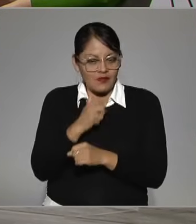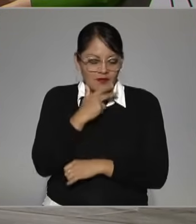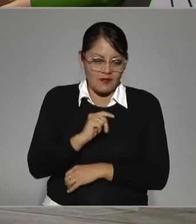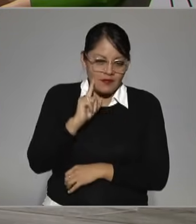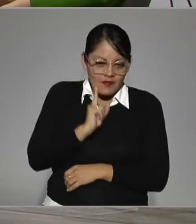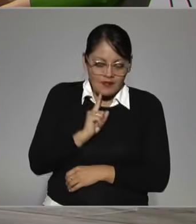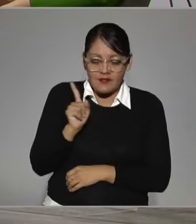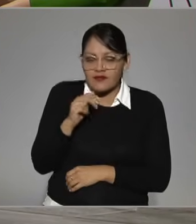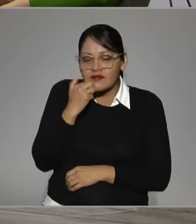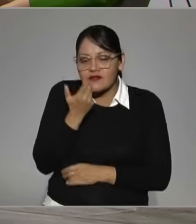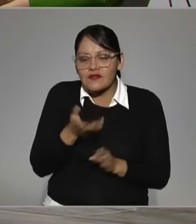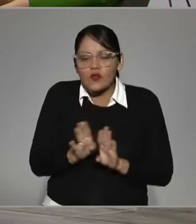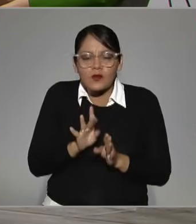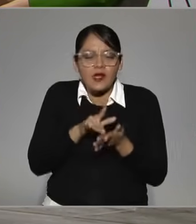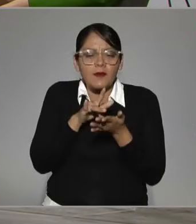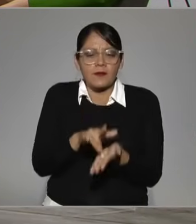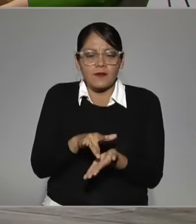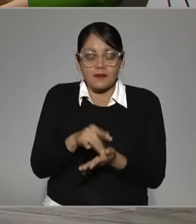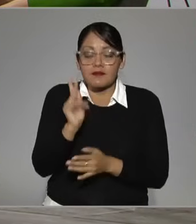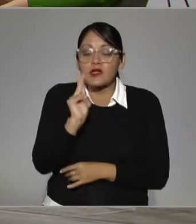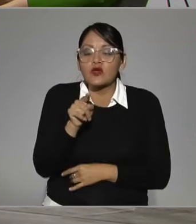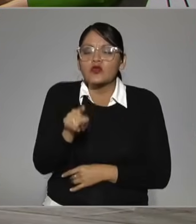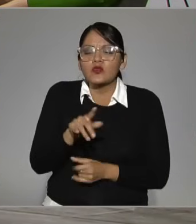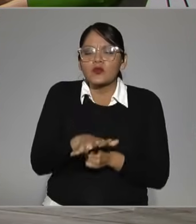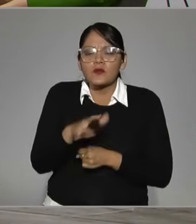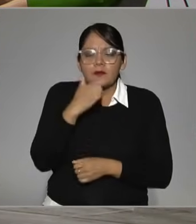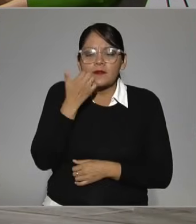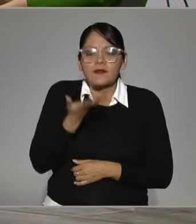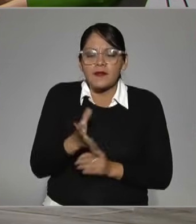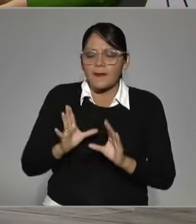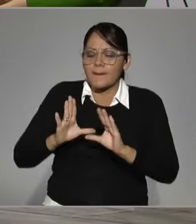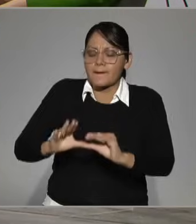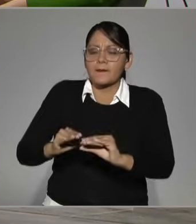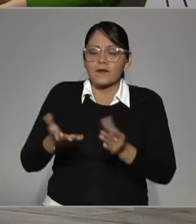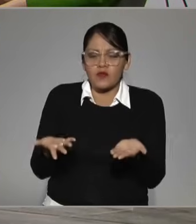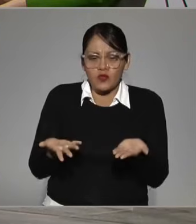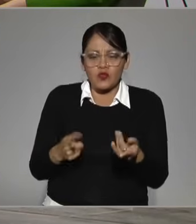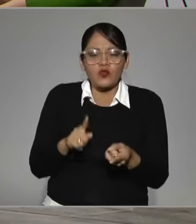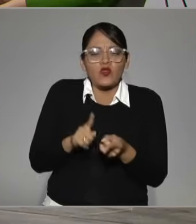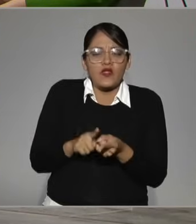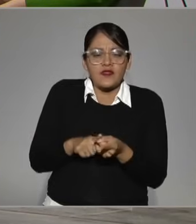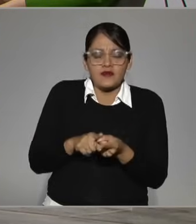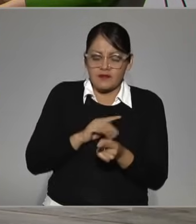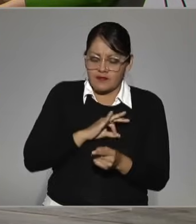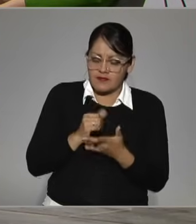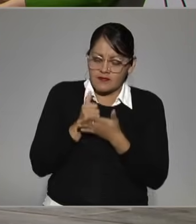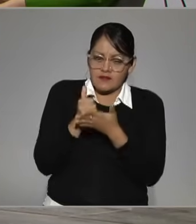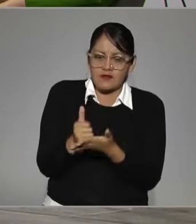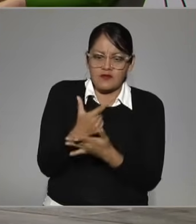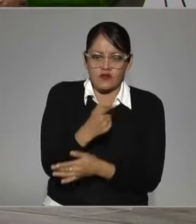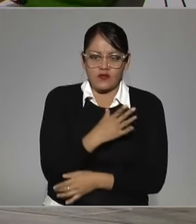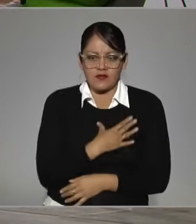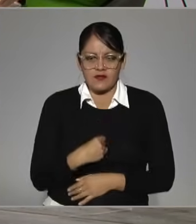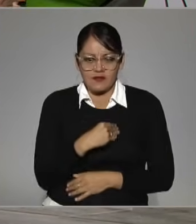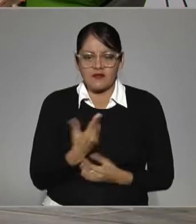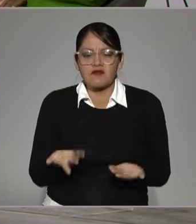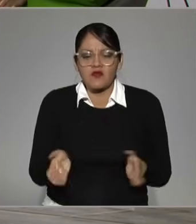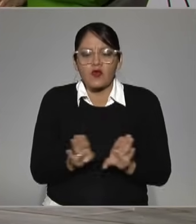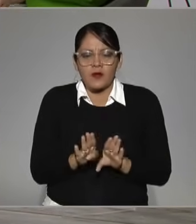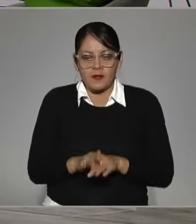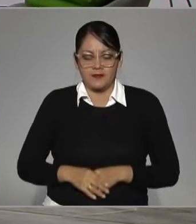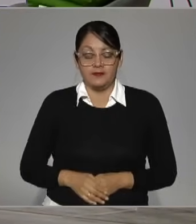quiera decir cómo los apoyo, pero a ver, ¿qué quieres que le enseñe o hasta dónde puedo llegar con tu hijo? Ahora, es un trabajo